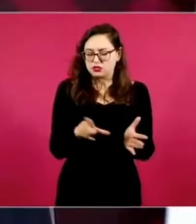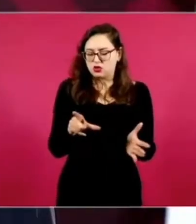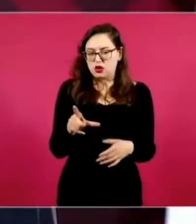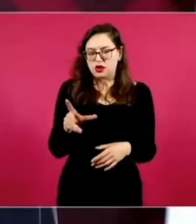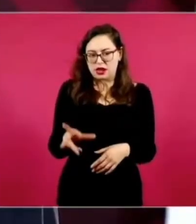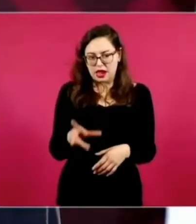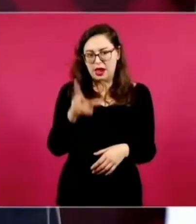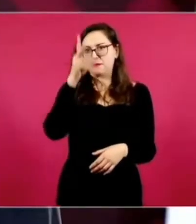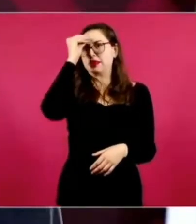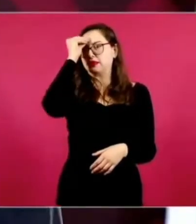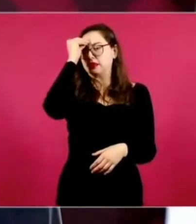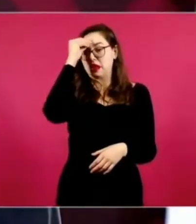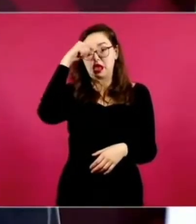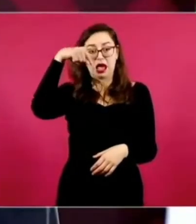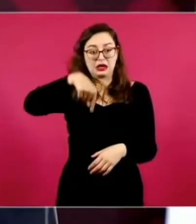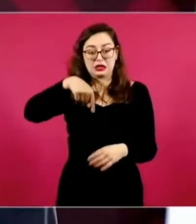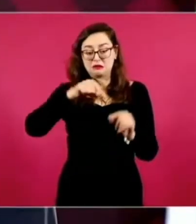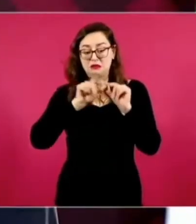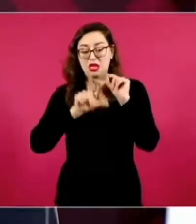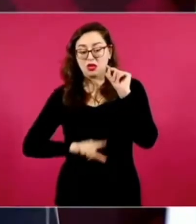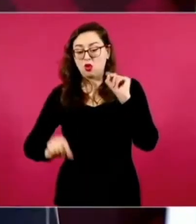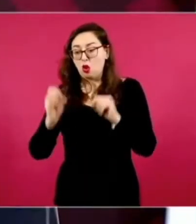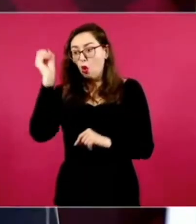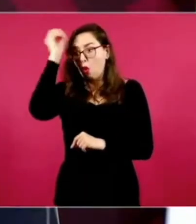en la pluralidad,